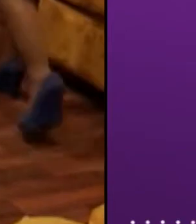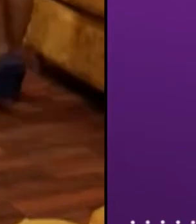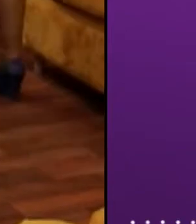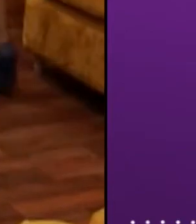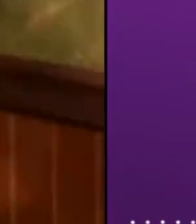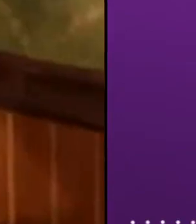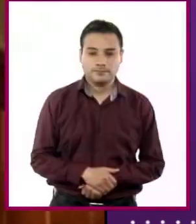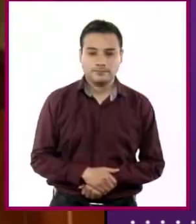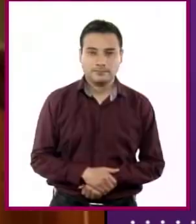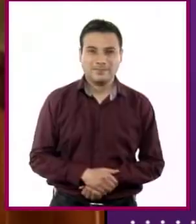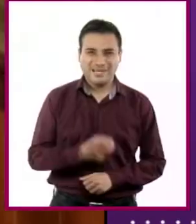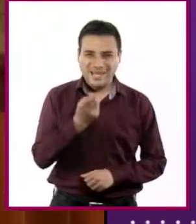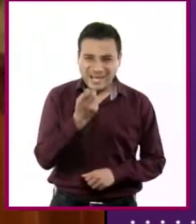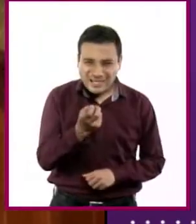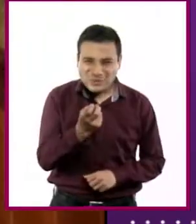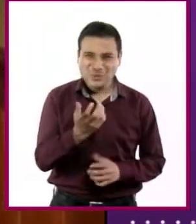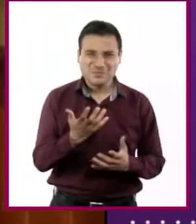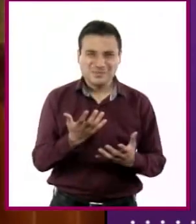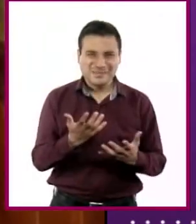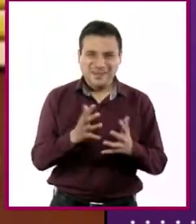¡Es un desastre!